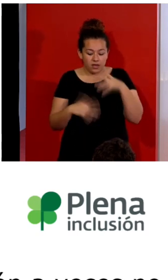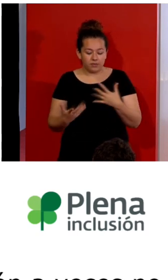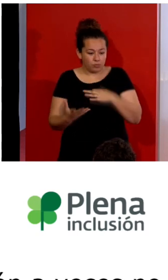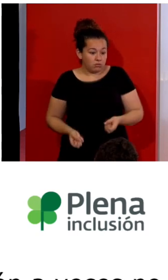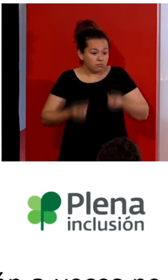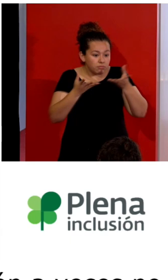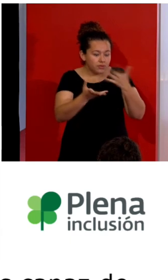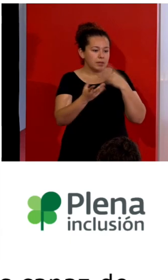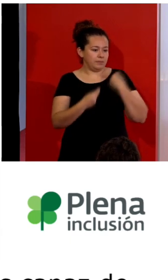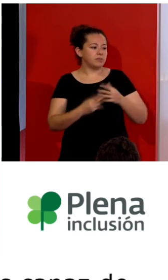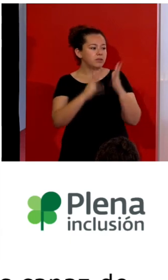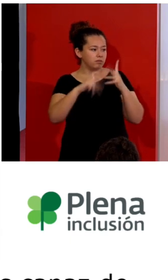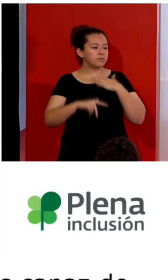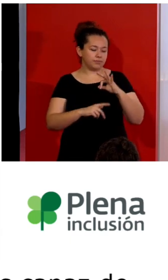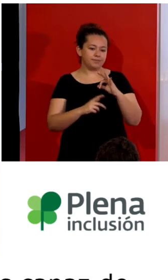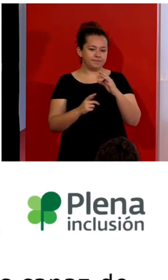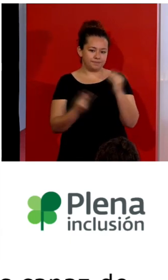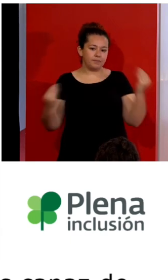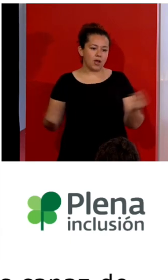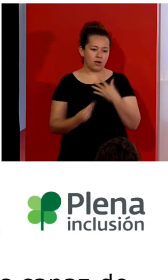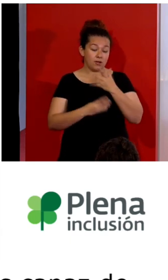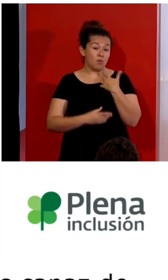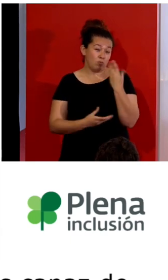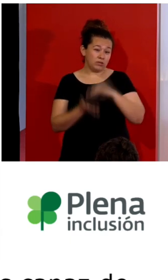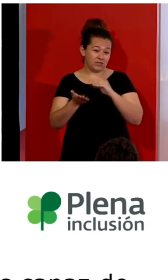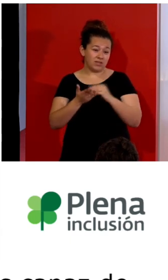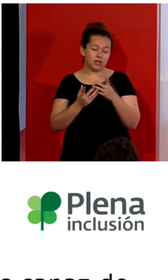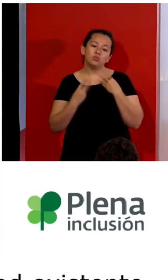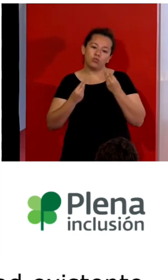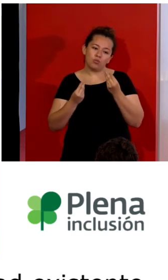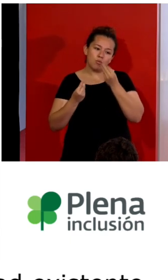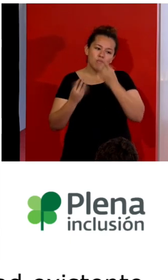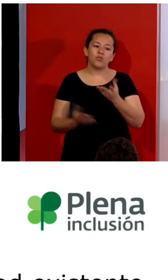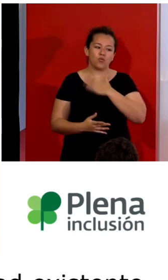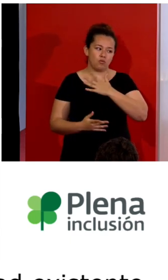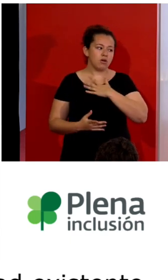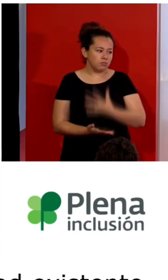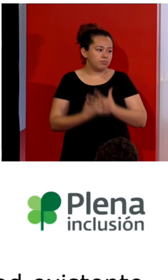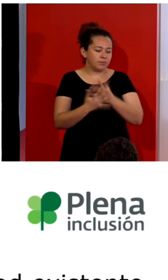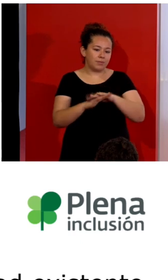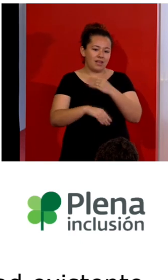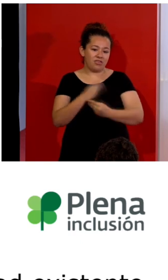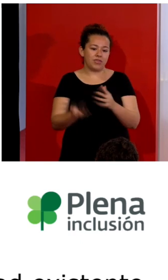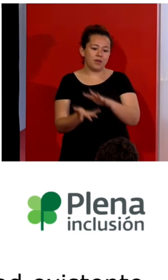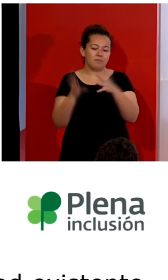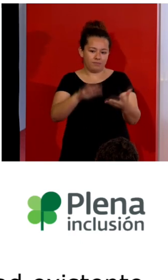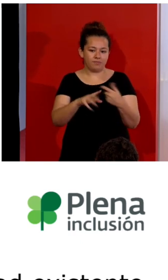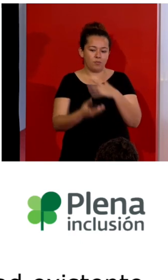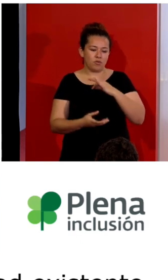propia administración tiene margen de mejora y me atrevería a decir que en muchos casos muy buena voluntad para que estos procesos se lleven a cabo.